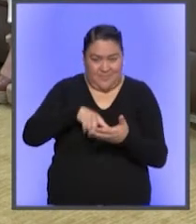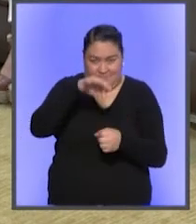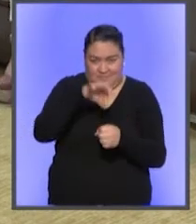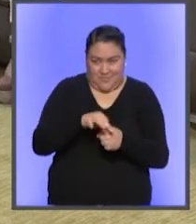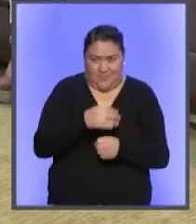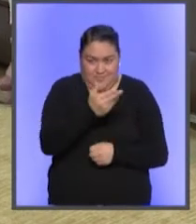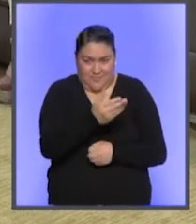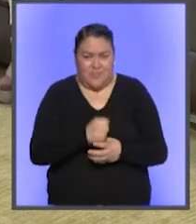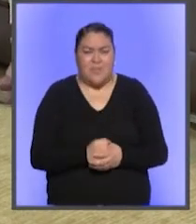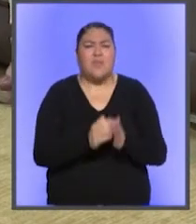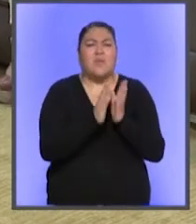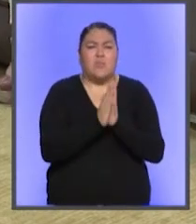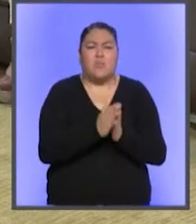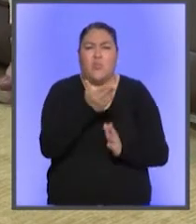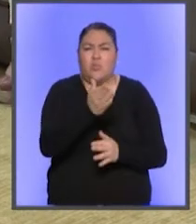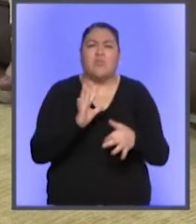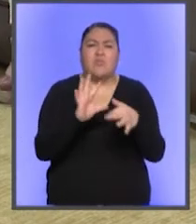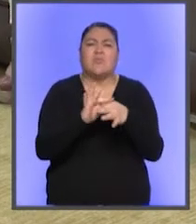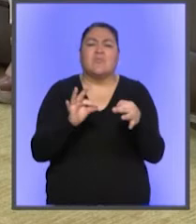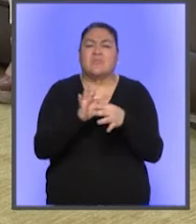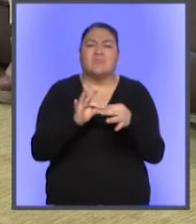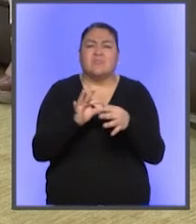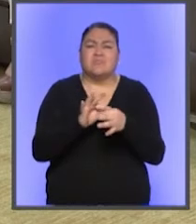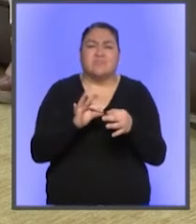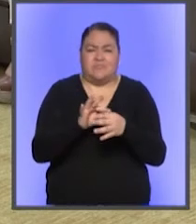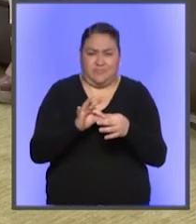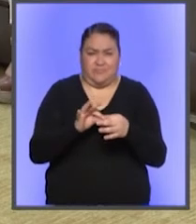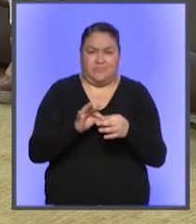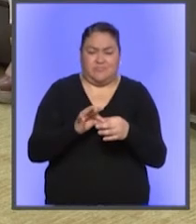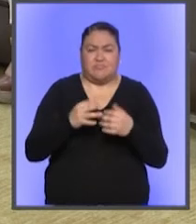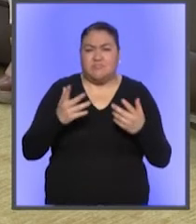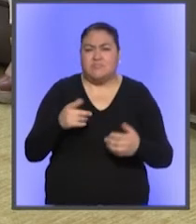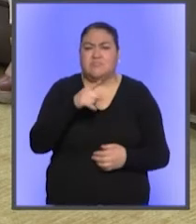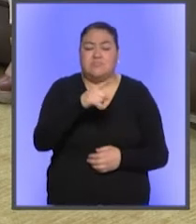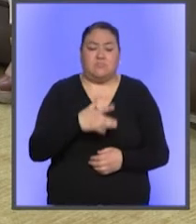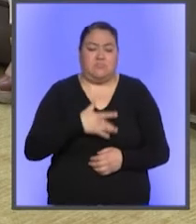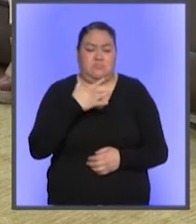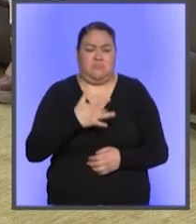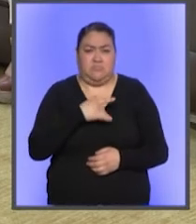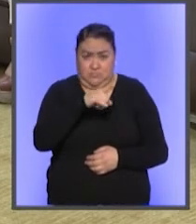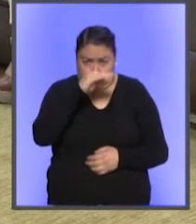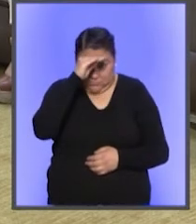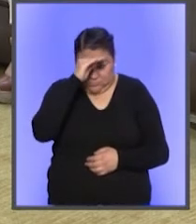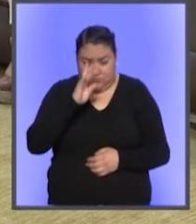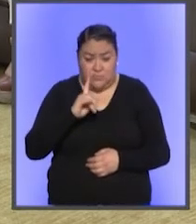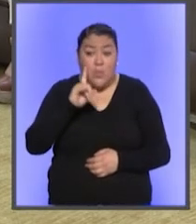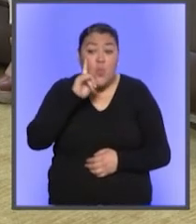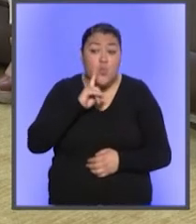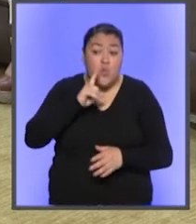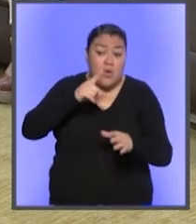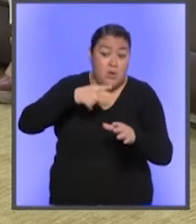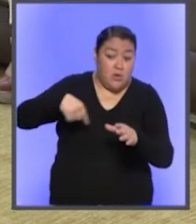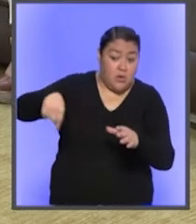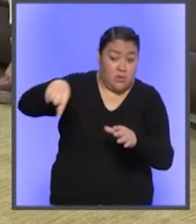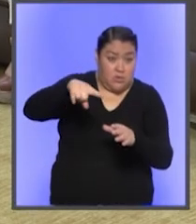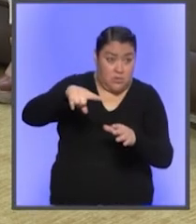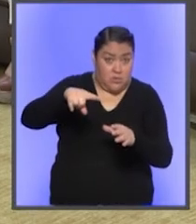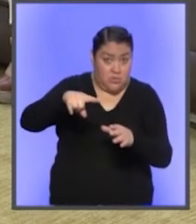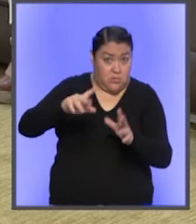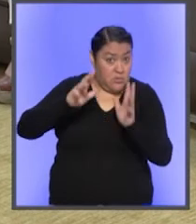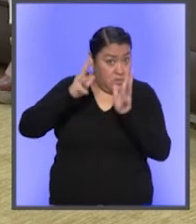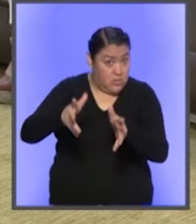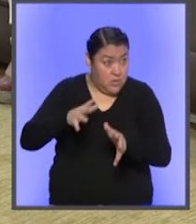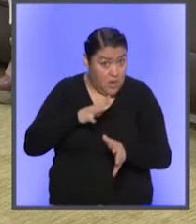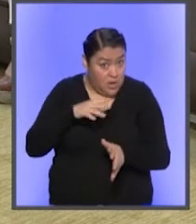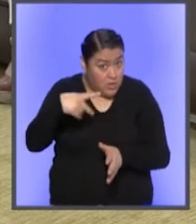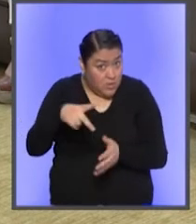que nos compartiera sobre Si considera que las mujeres cuentan con lo necesario para ejercer